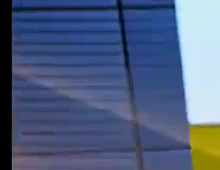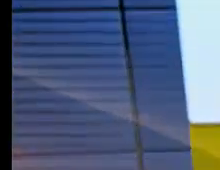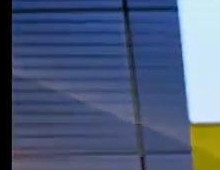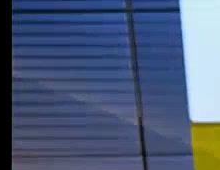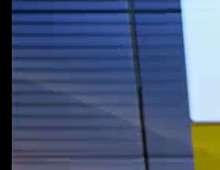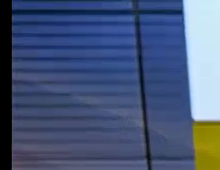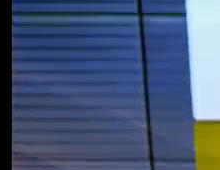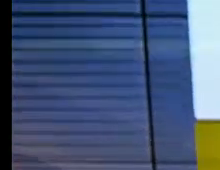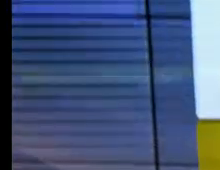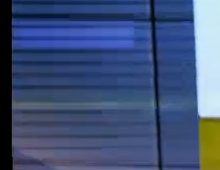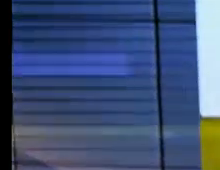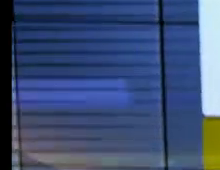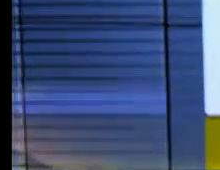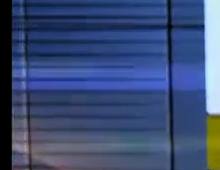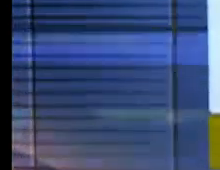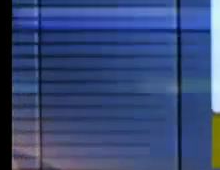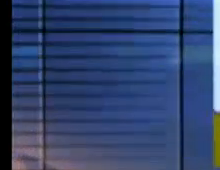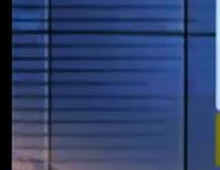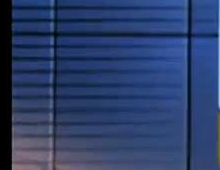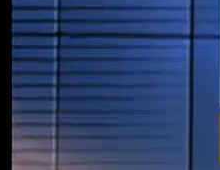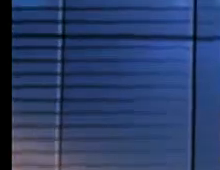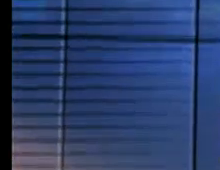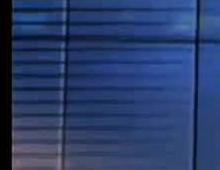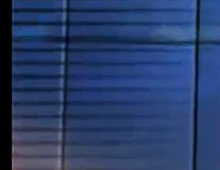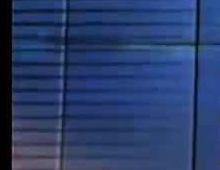Elecciones 2017.